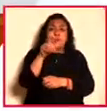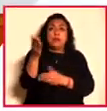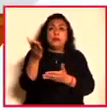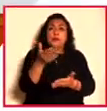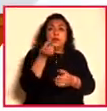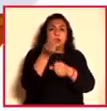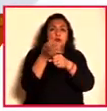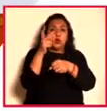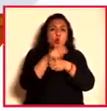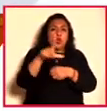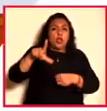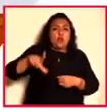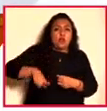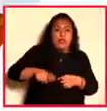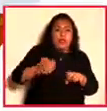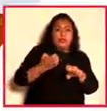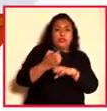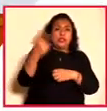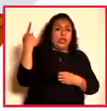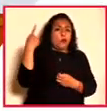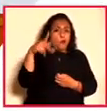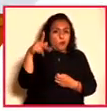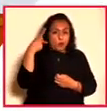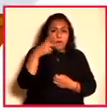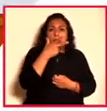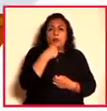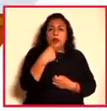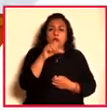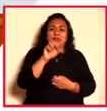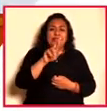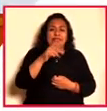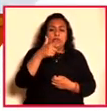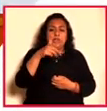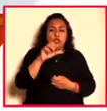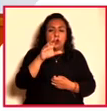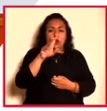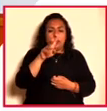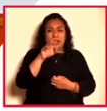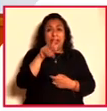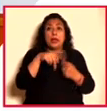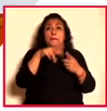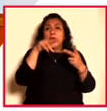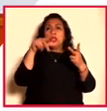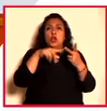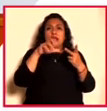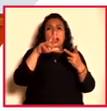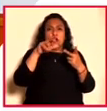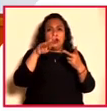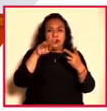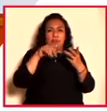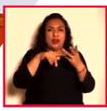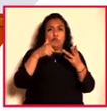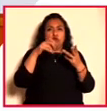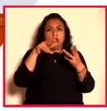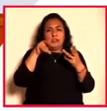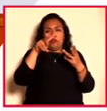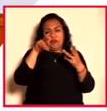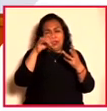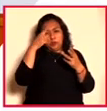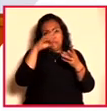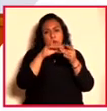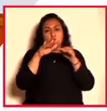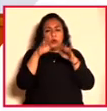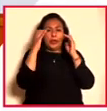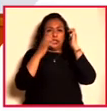del Gobierno del Estado de Puebla, Sergio Vergara Verdejo, y a los pintores Carolina Berra y Gustavo Velasco para hablar sobre la exposición